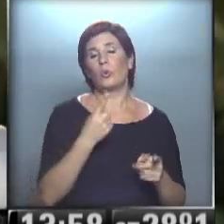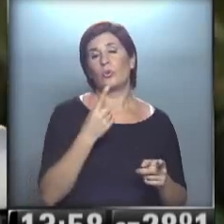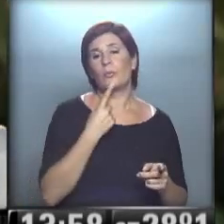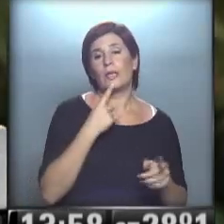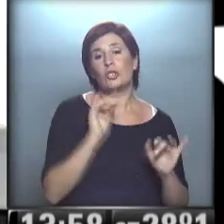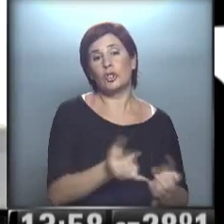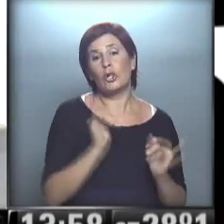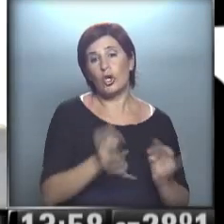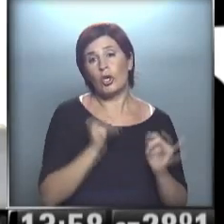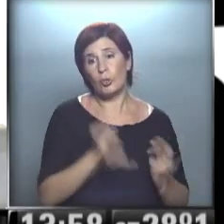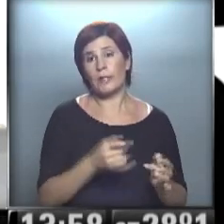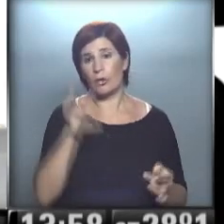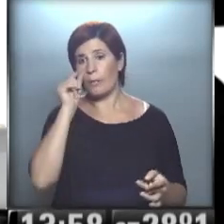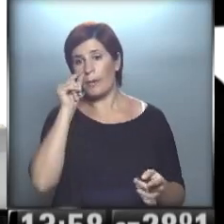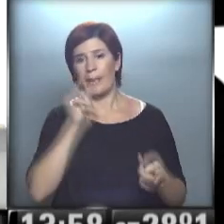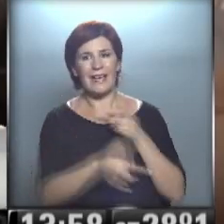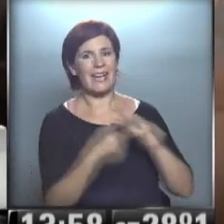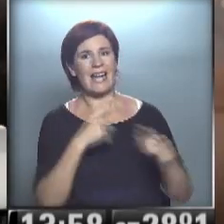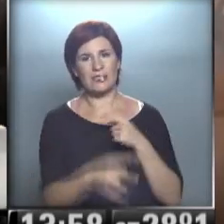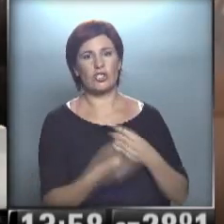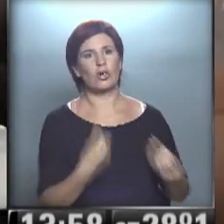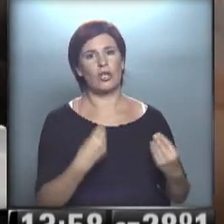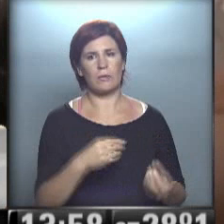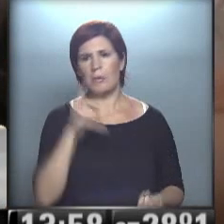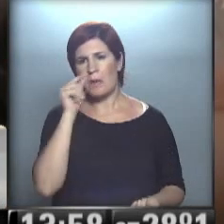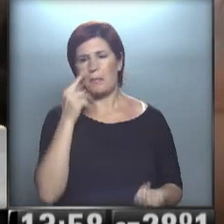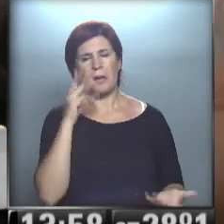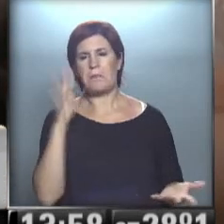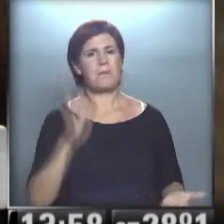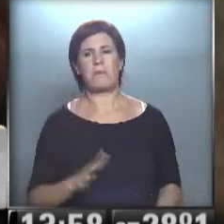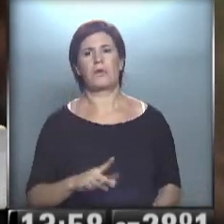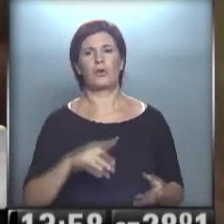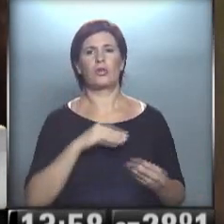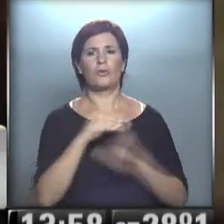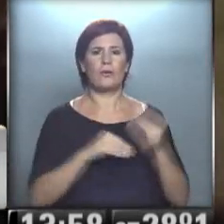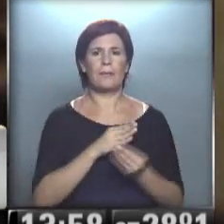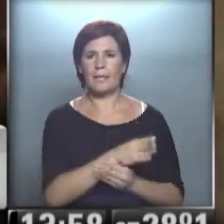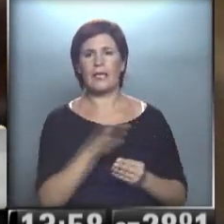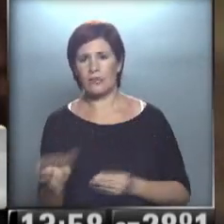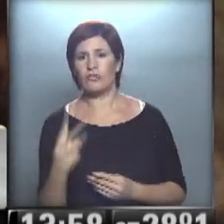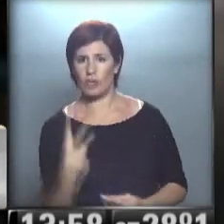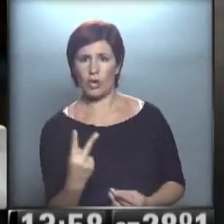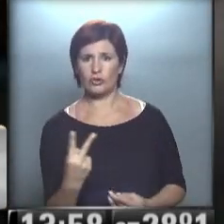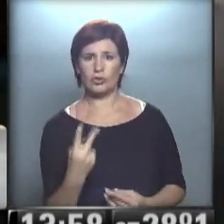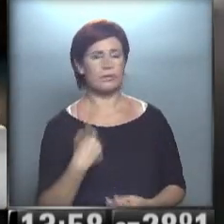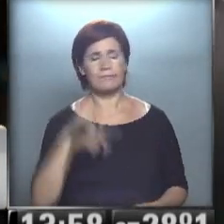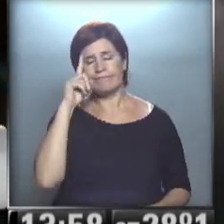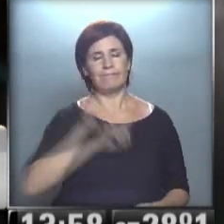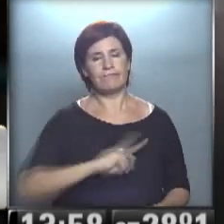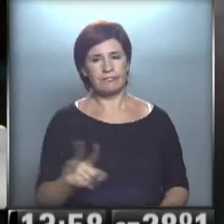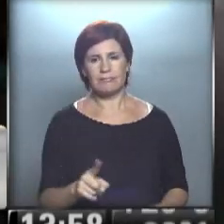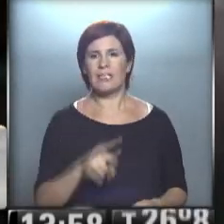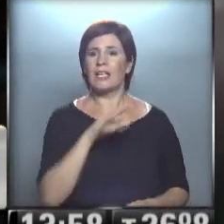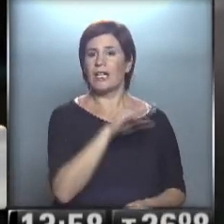ese, ahí lo vemos, y su padre. Claro, el padre no los reconoce, tiene una vida paralela, tiene dos vidas. Estas cosas, bueno, que uno no puede creer, y los chicos